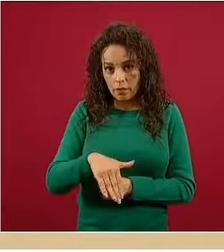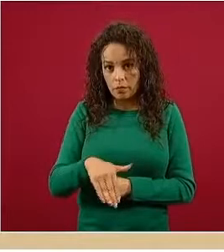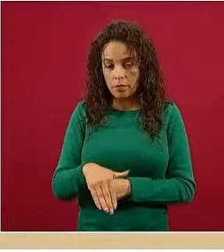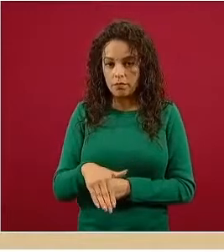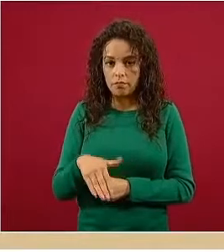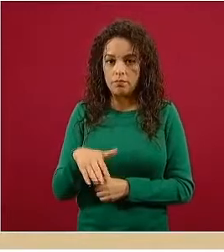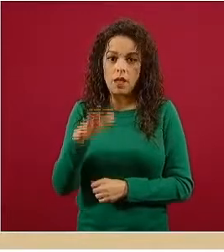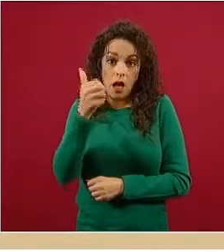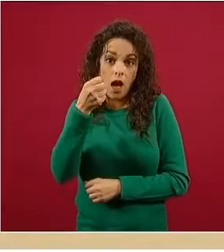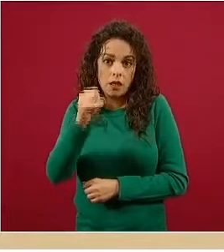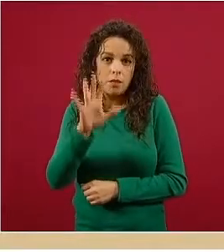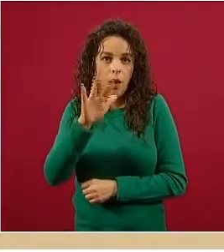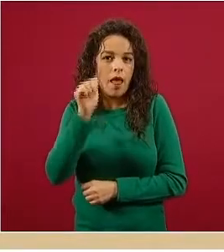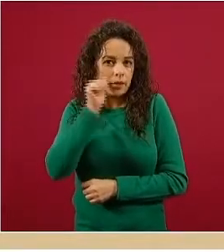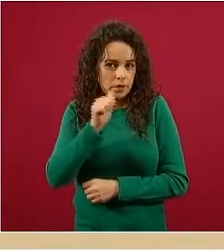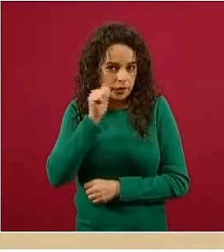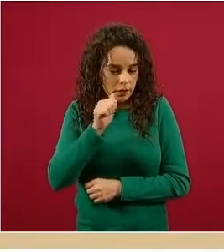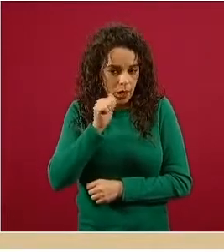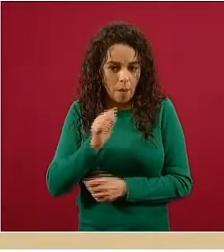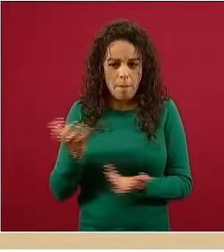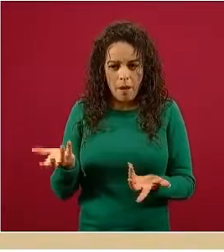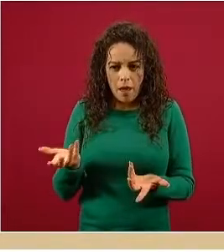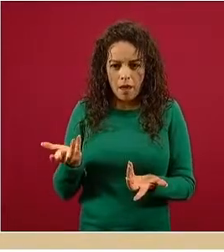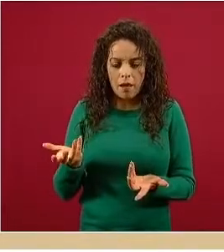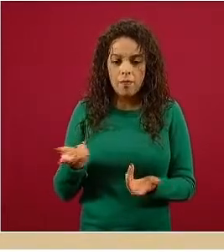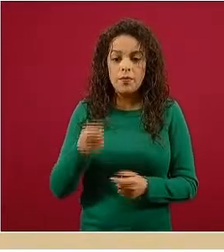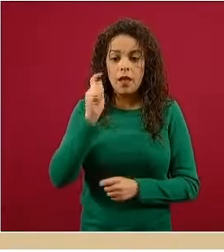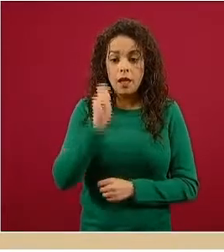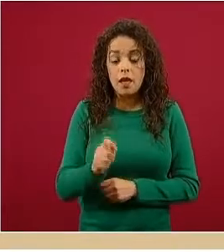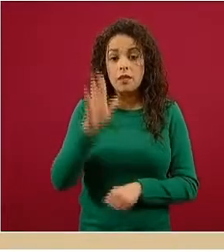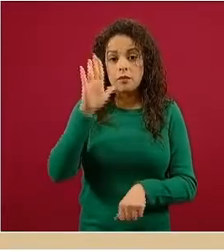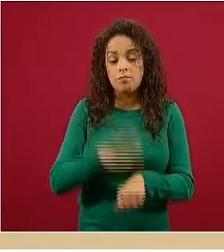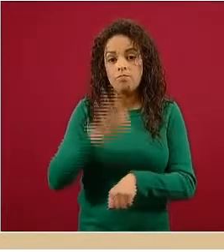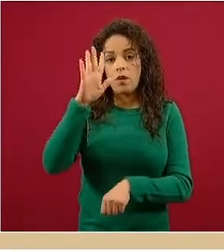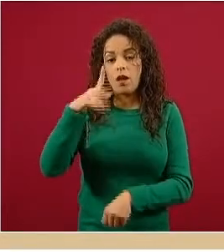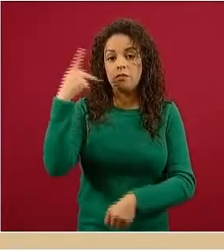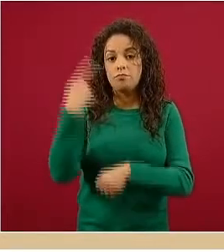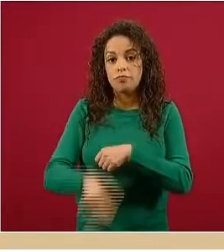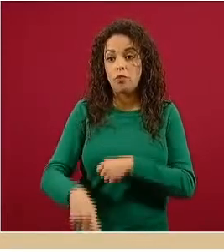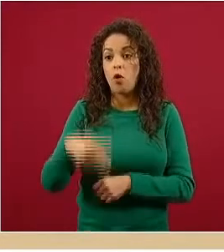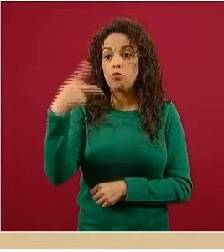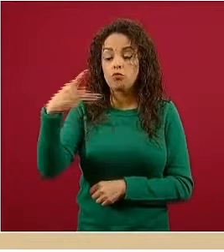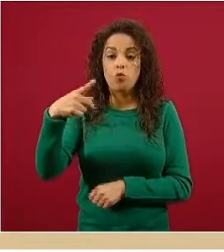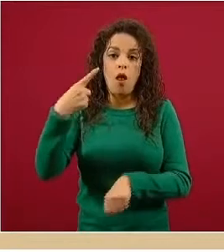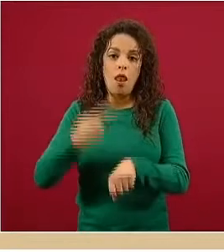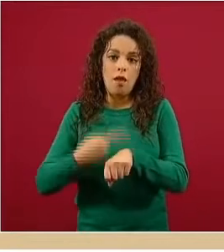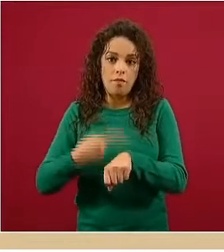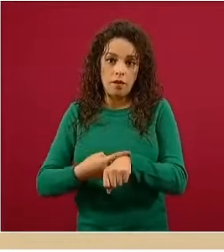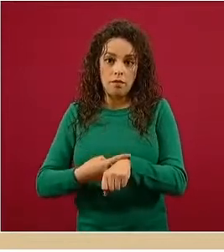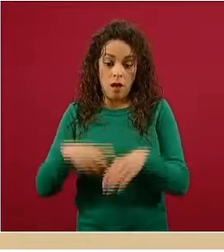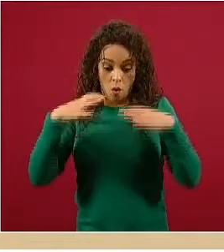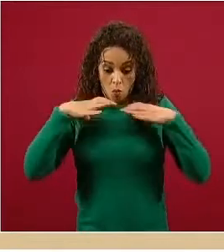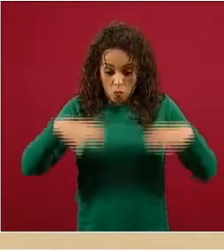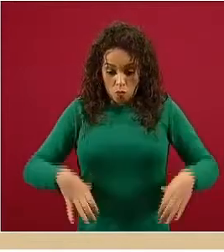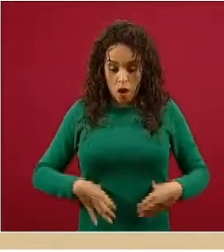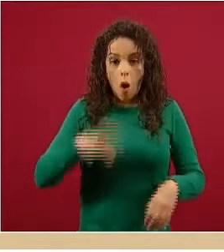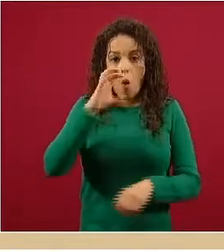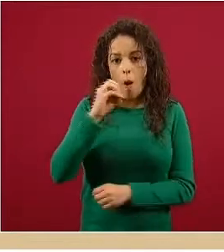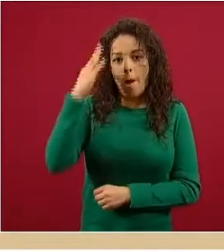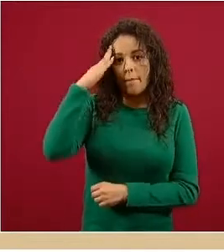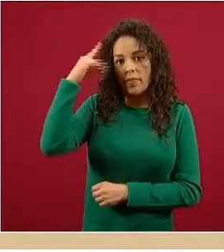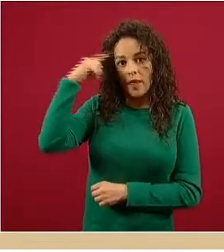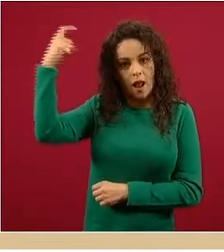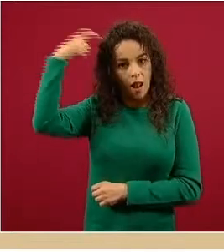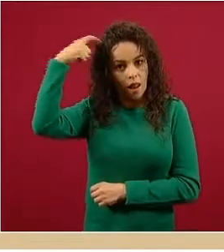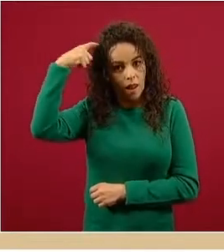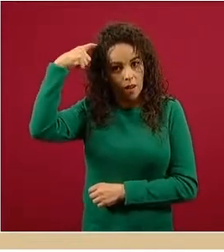físicas de fatiga, de sueño, falta de apetito, que en estas fases puede ser un proceso esperado. Sin